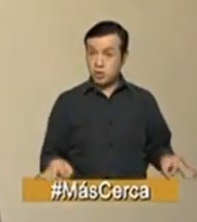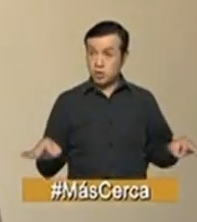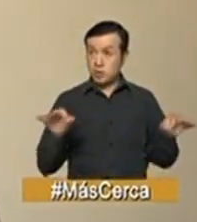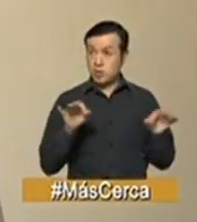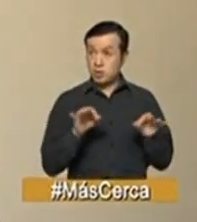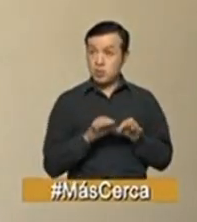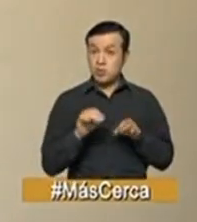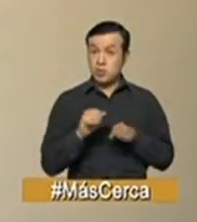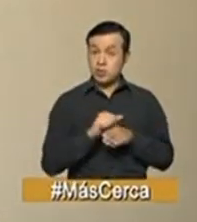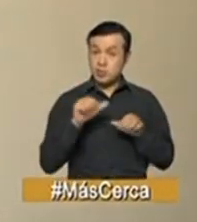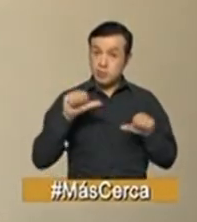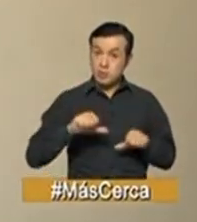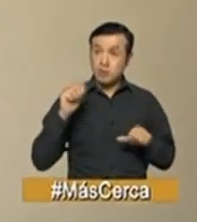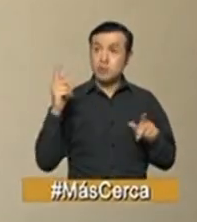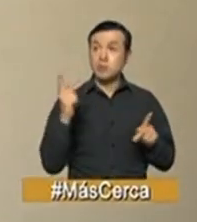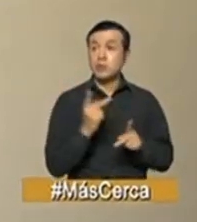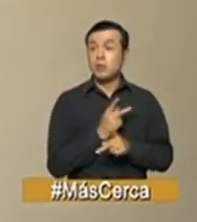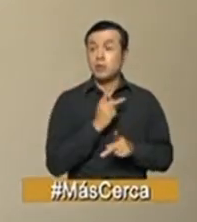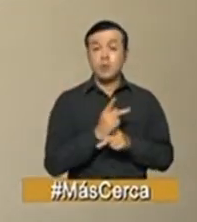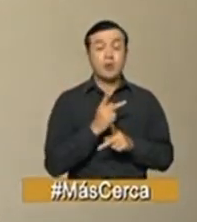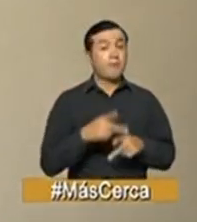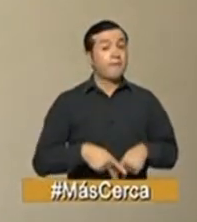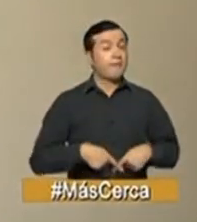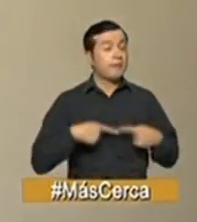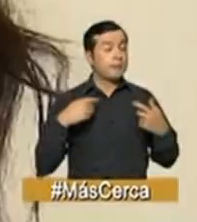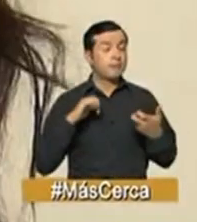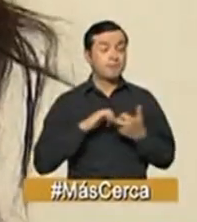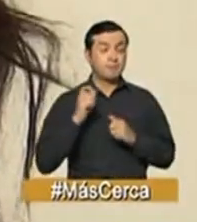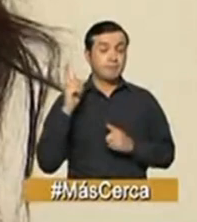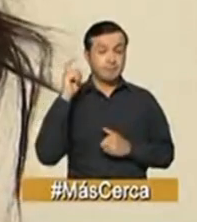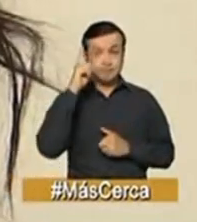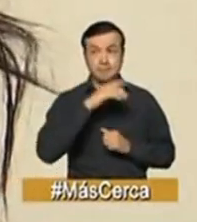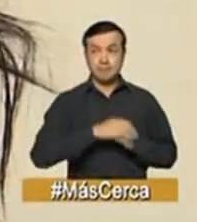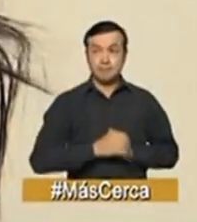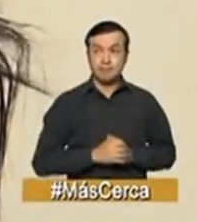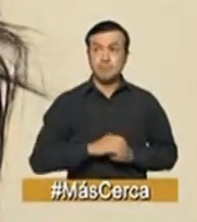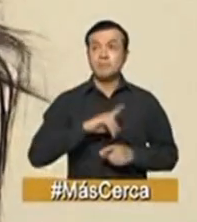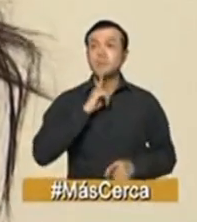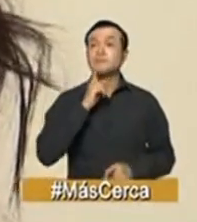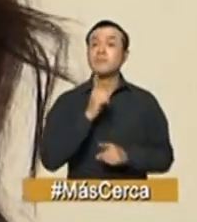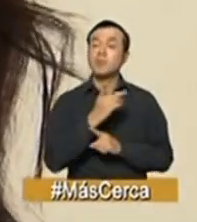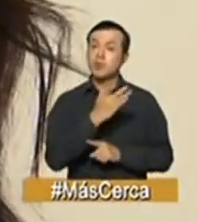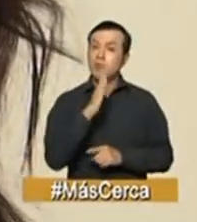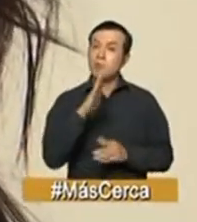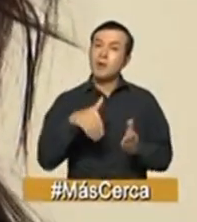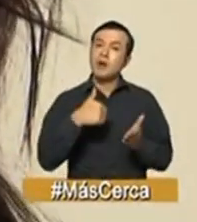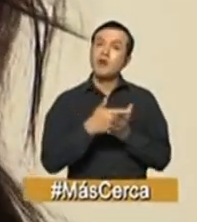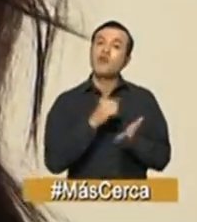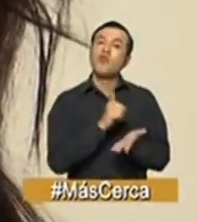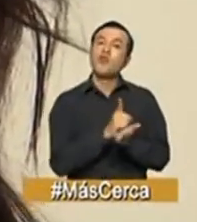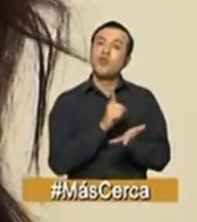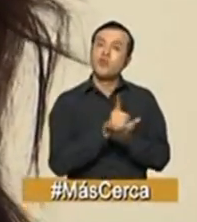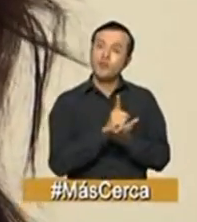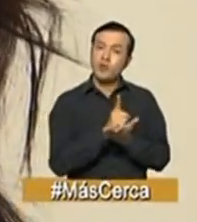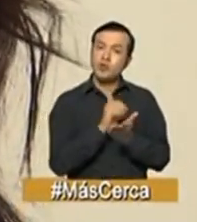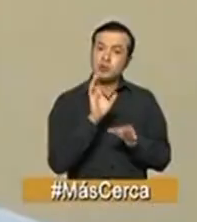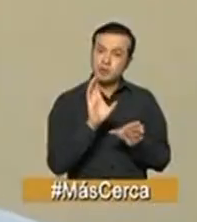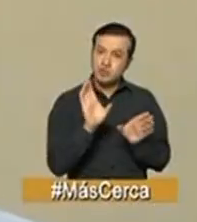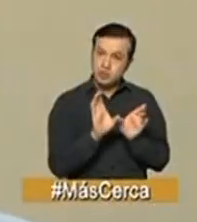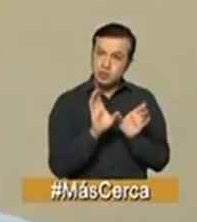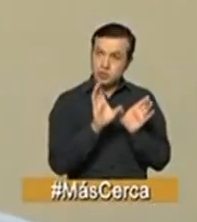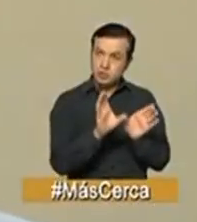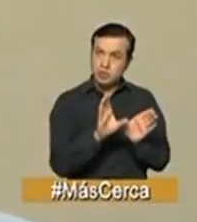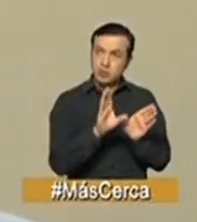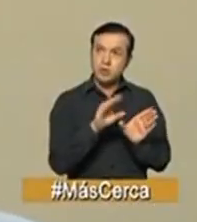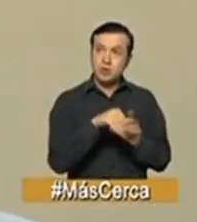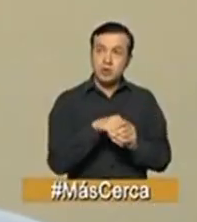mala práctica le dejará secuelas para toda la vida. Por ello, acuda donde los profesionales médicos certificados y